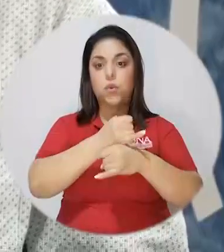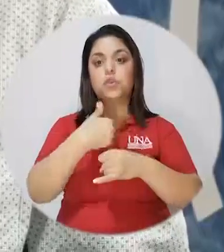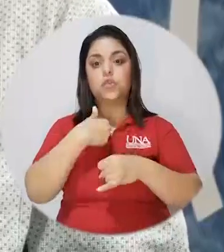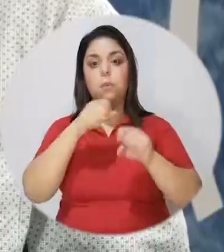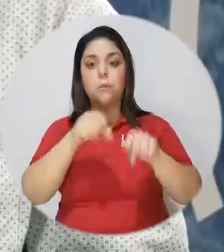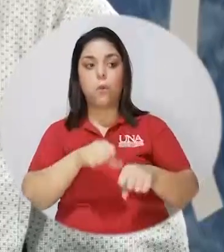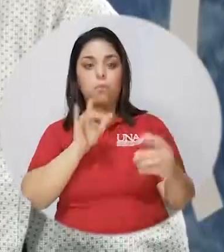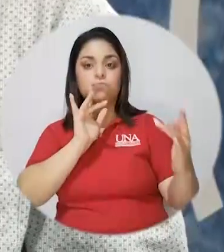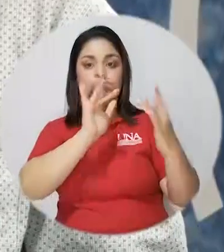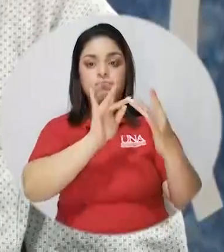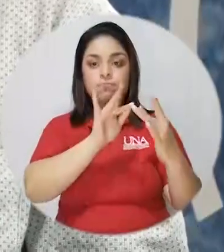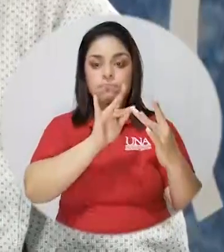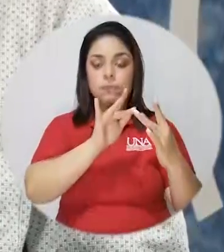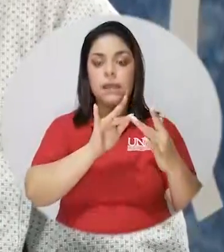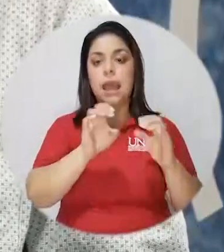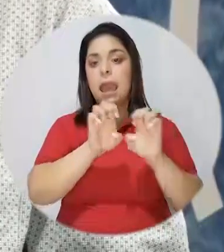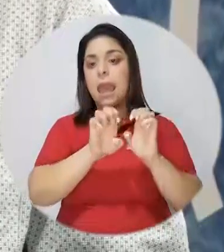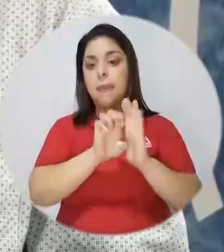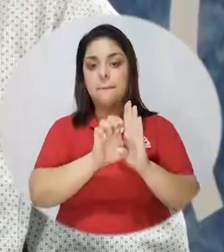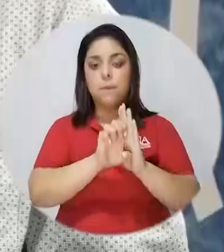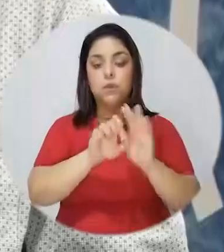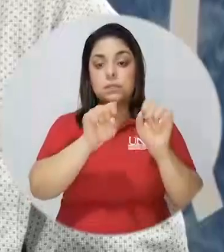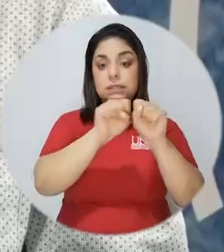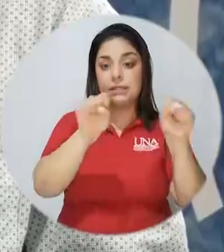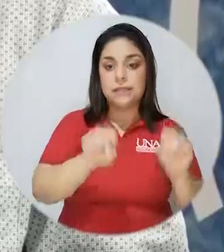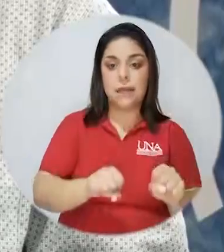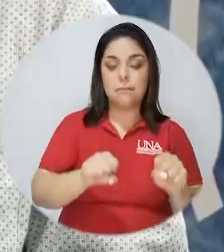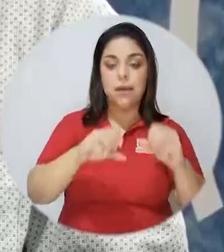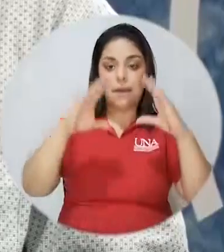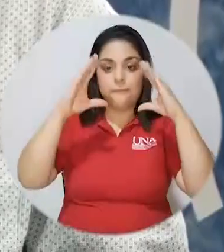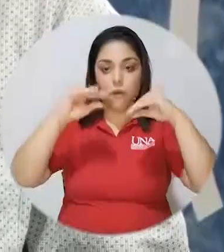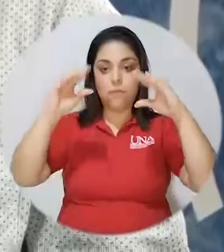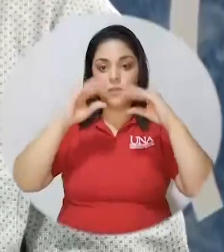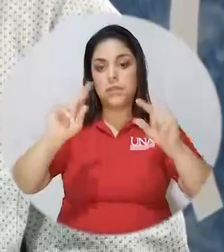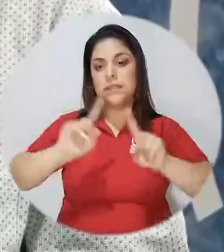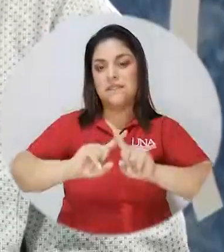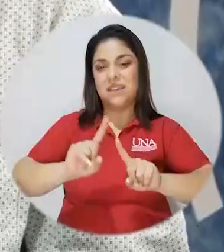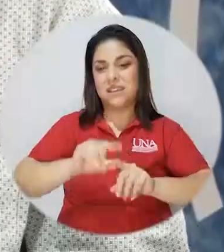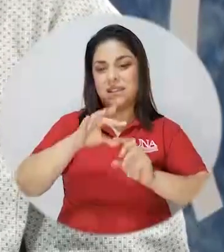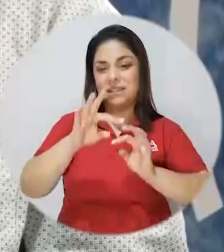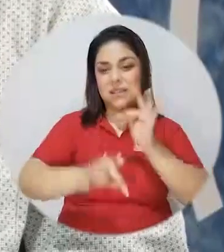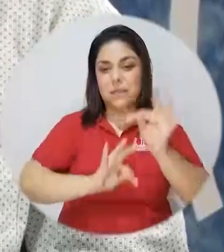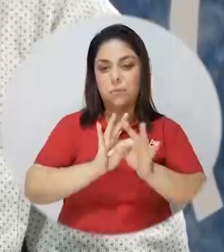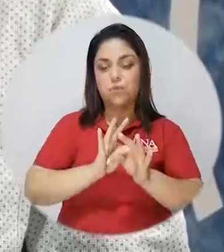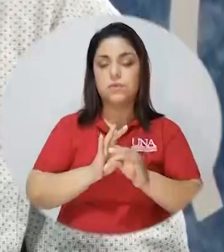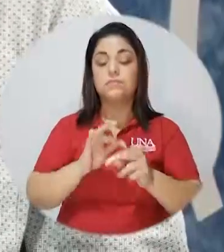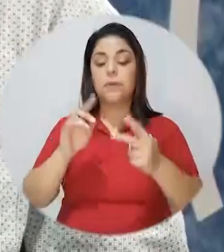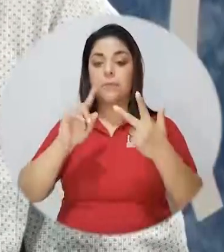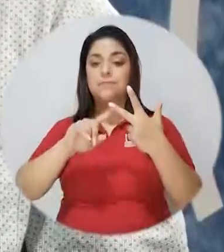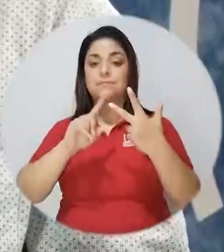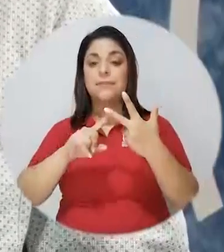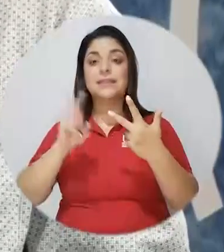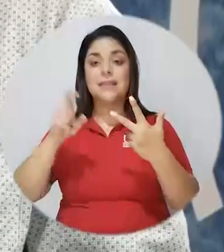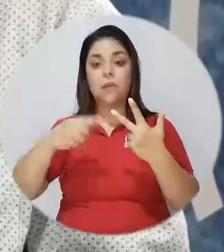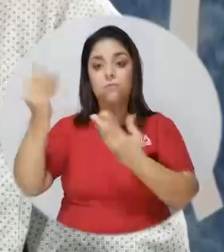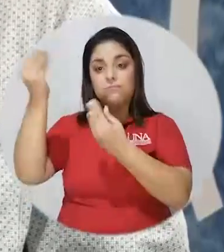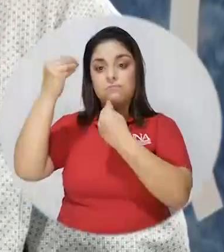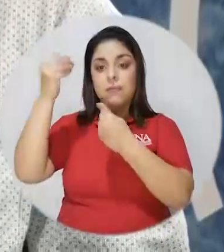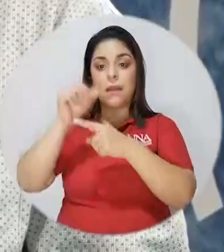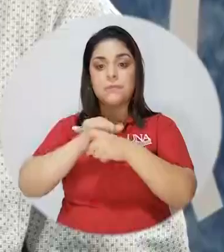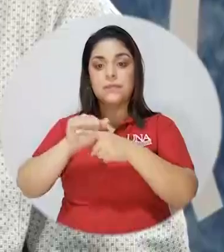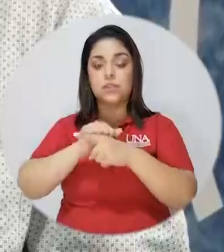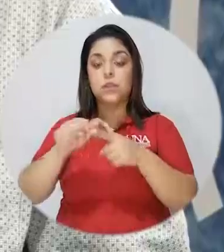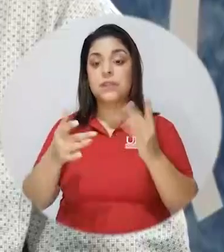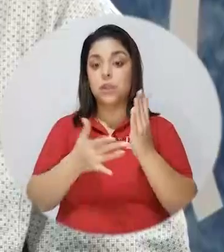institución, que en muchos casos son sistemas de información de diverso tipo, ¿verdad? También debo tener un plan de capacitación en